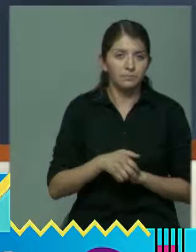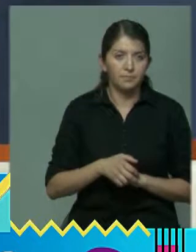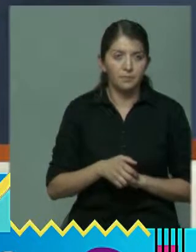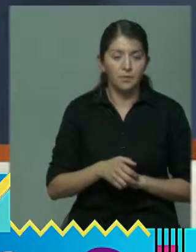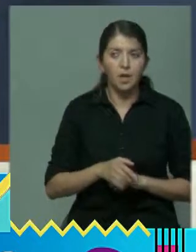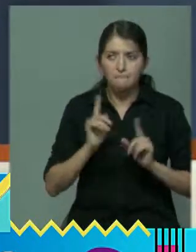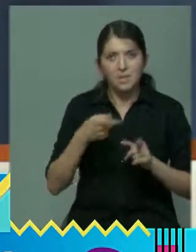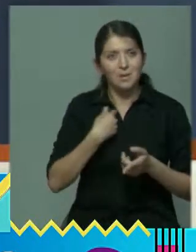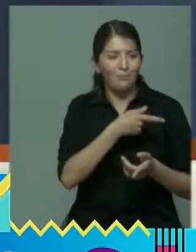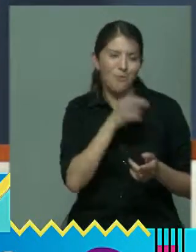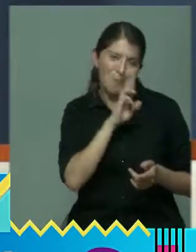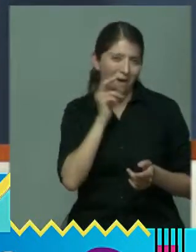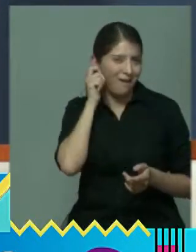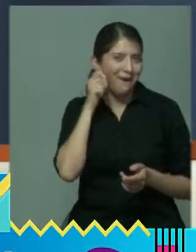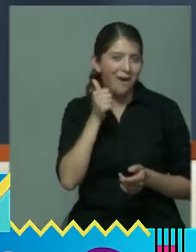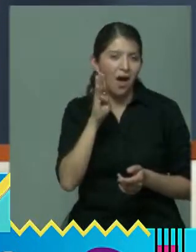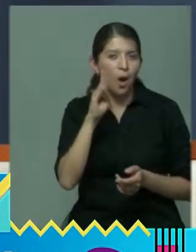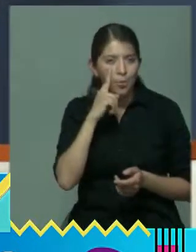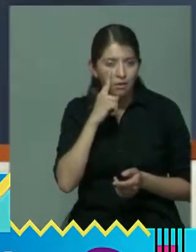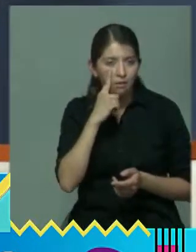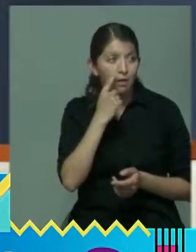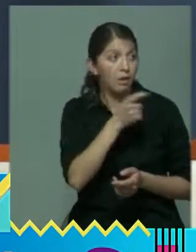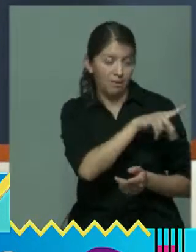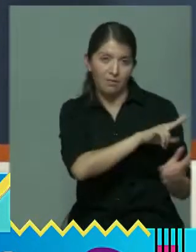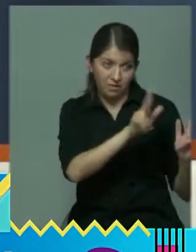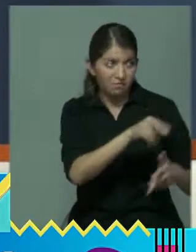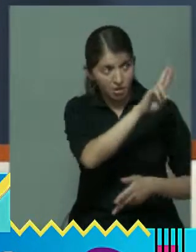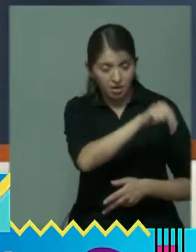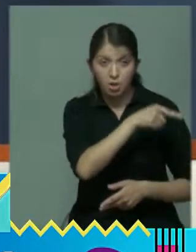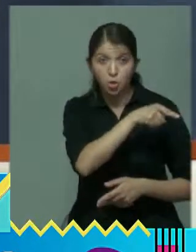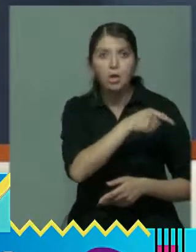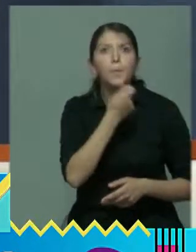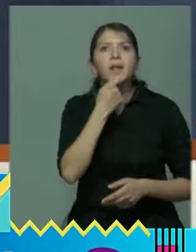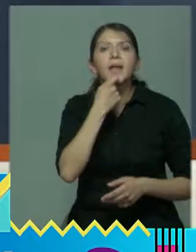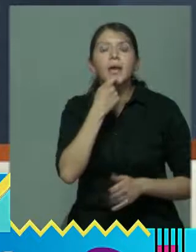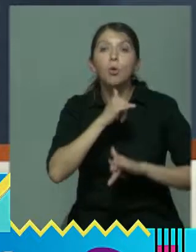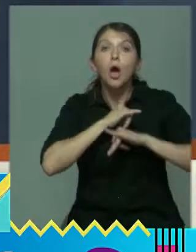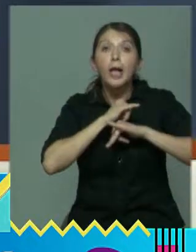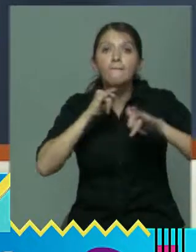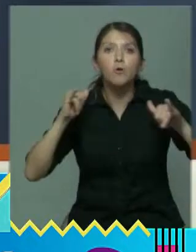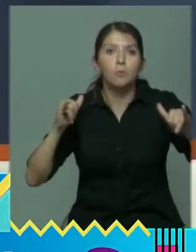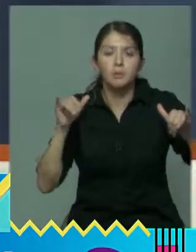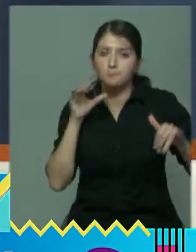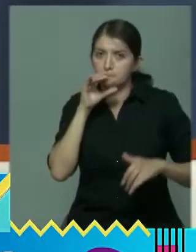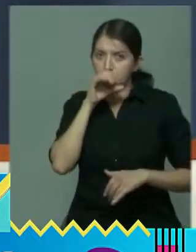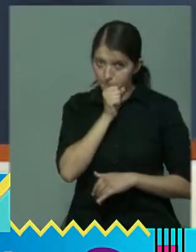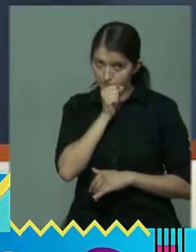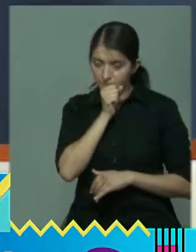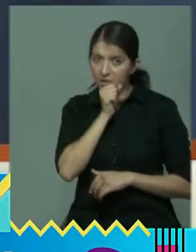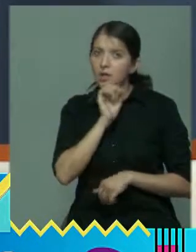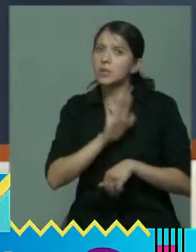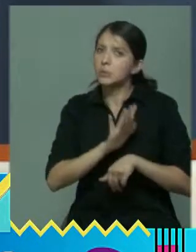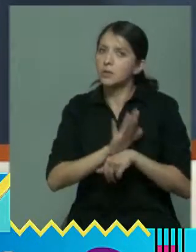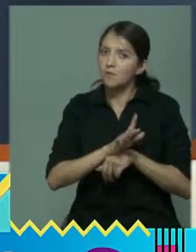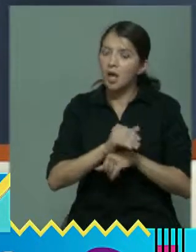como dice Gaby. Cuando no se da una información, una educación, en general también es porque se intenta que no se dé y se quiere dar otra. Sí,